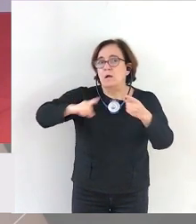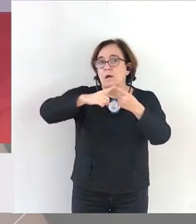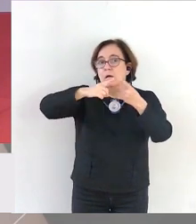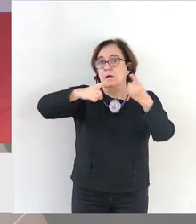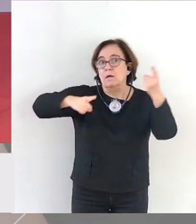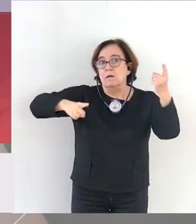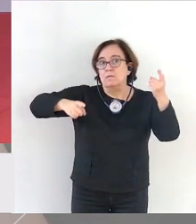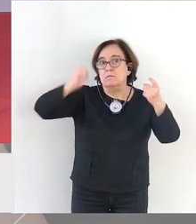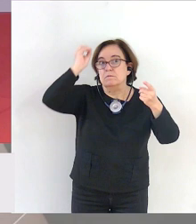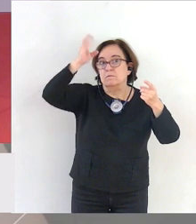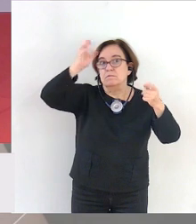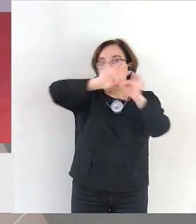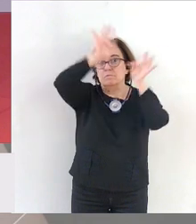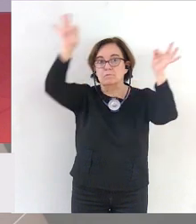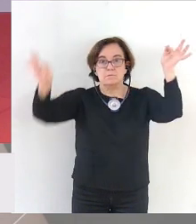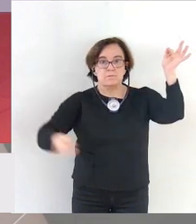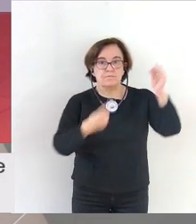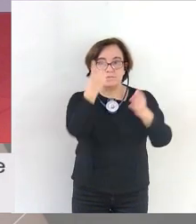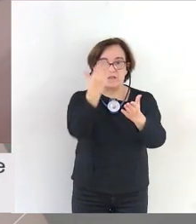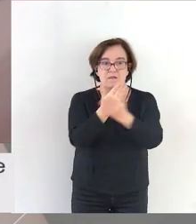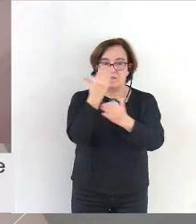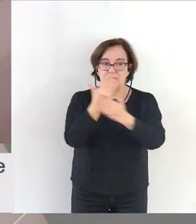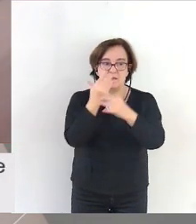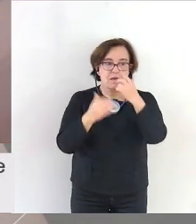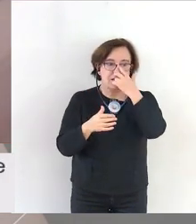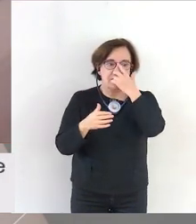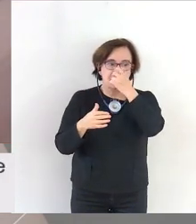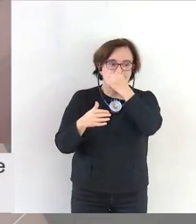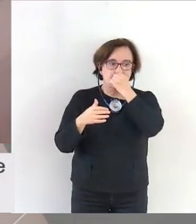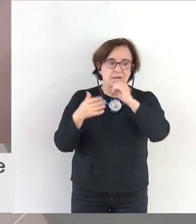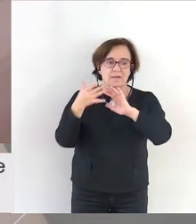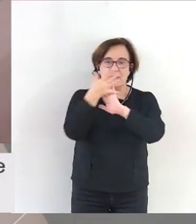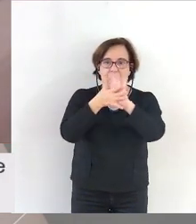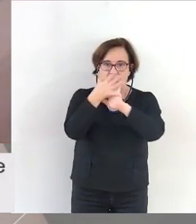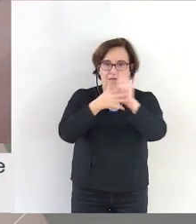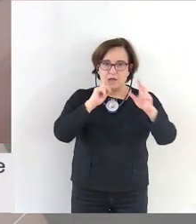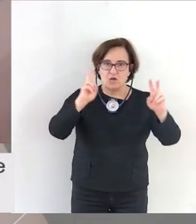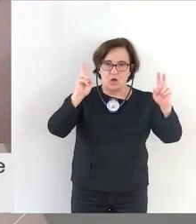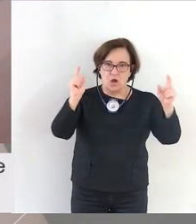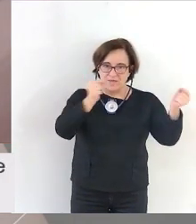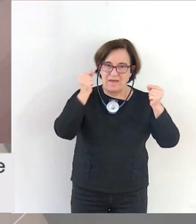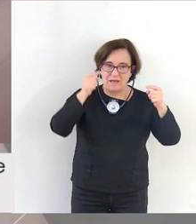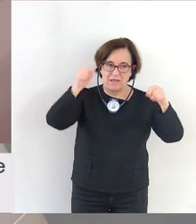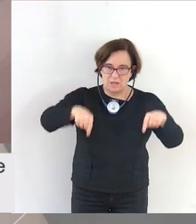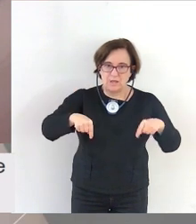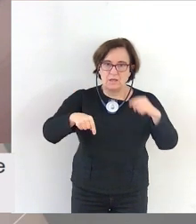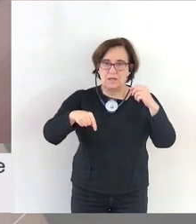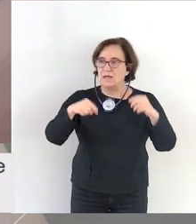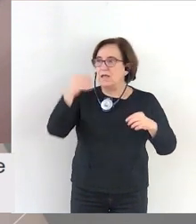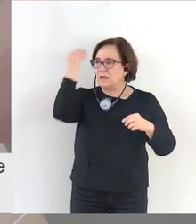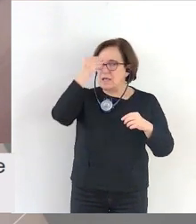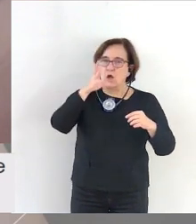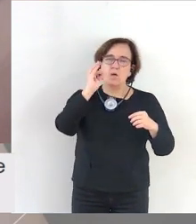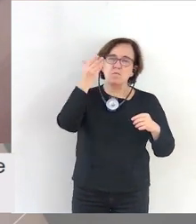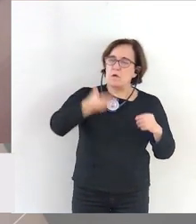sesión entera de varios días además eh hablando en este debate en el que estamos hoy creo que es muy importante